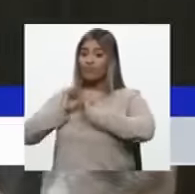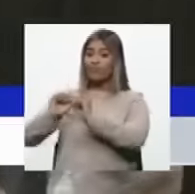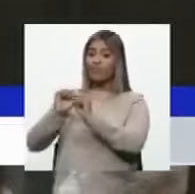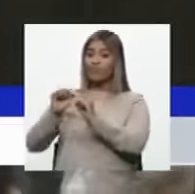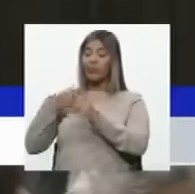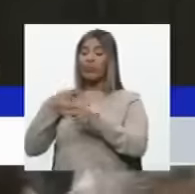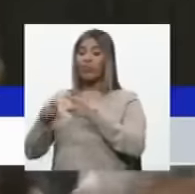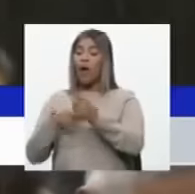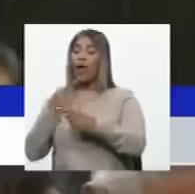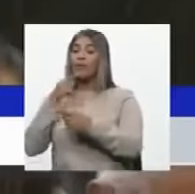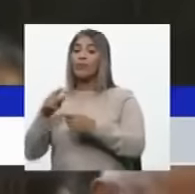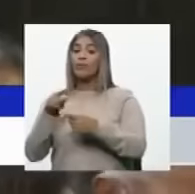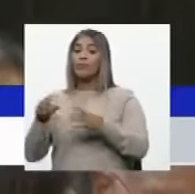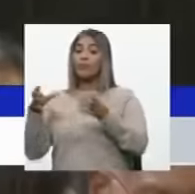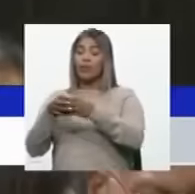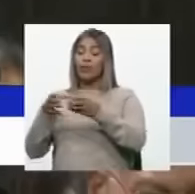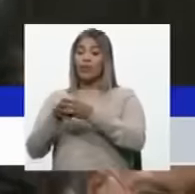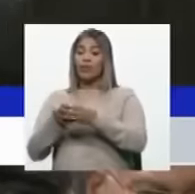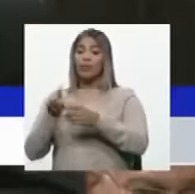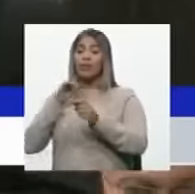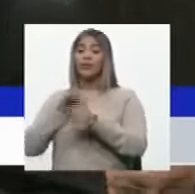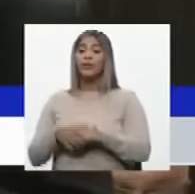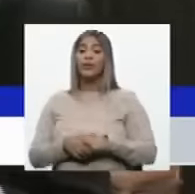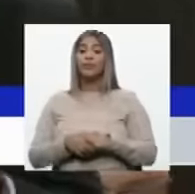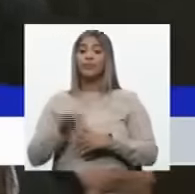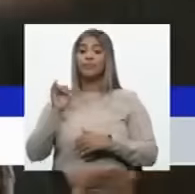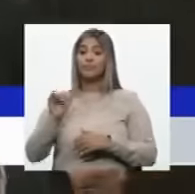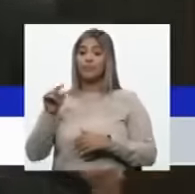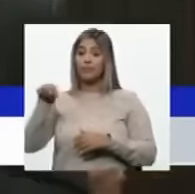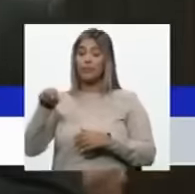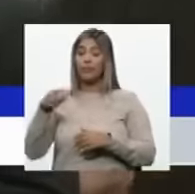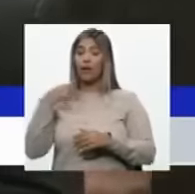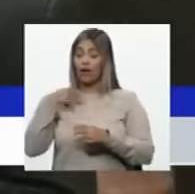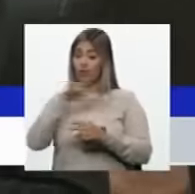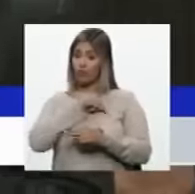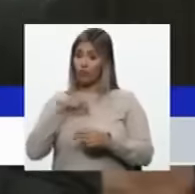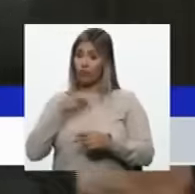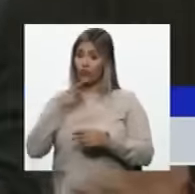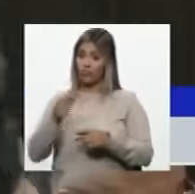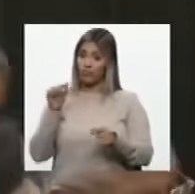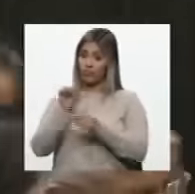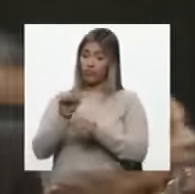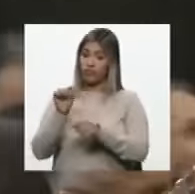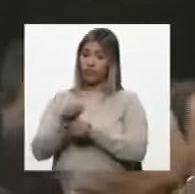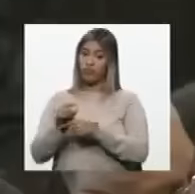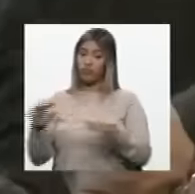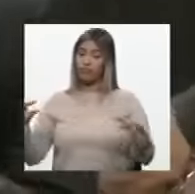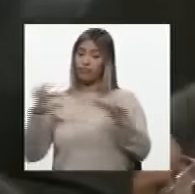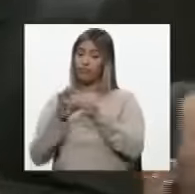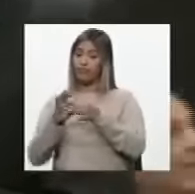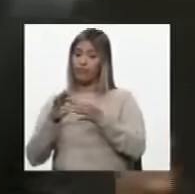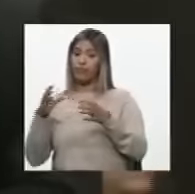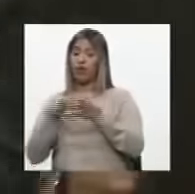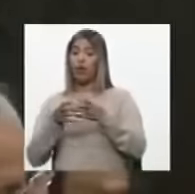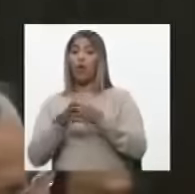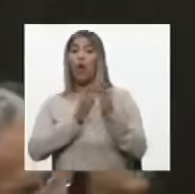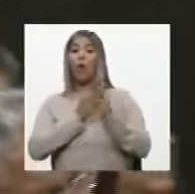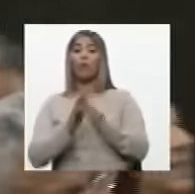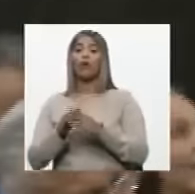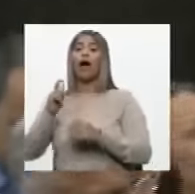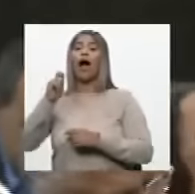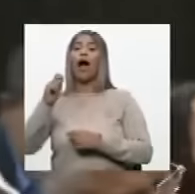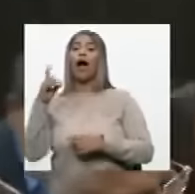había hecho un frente común contra el fascismo del cual nos estamos quejando y se había articulado con el Partido Comunista,